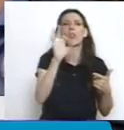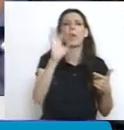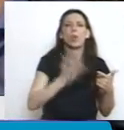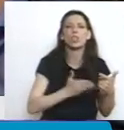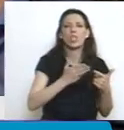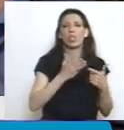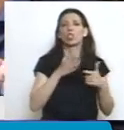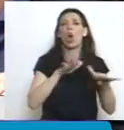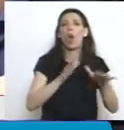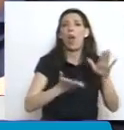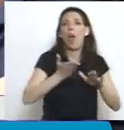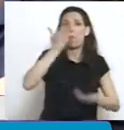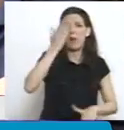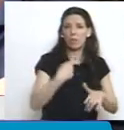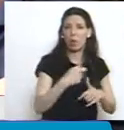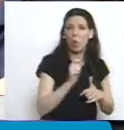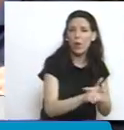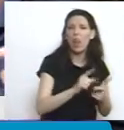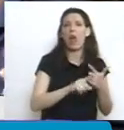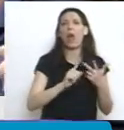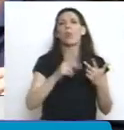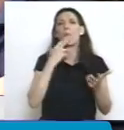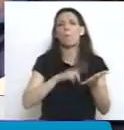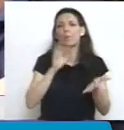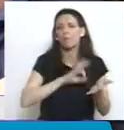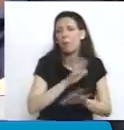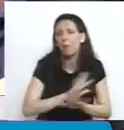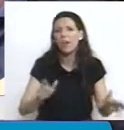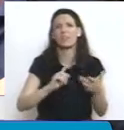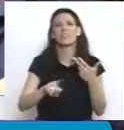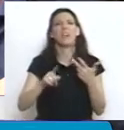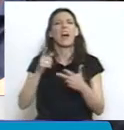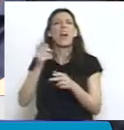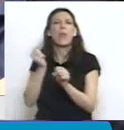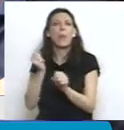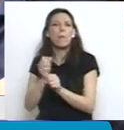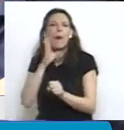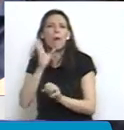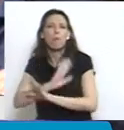terminar con el impuesto al salario, con la precarización laboral,